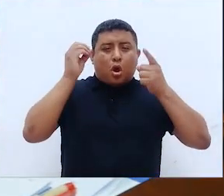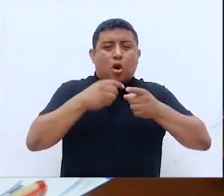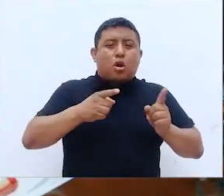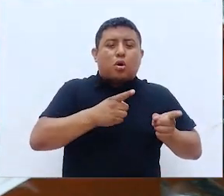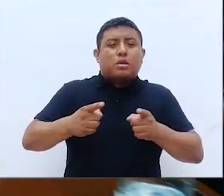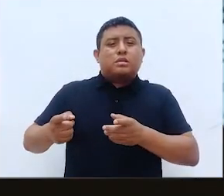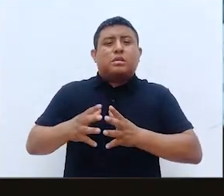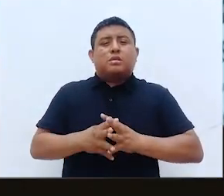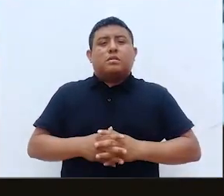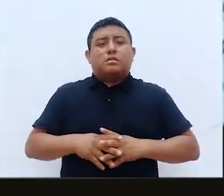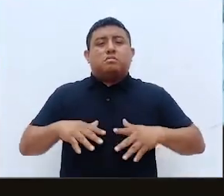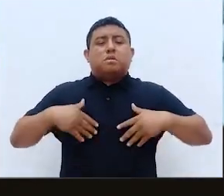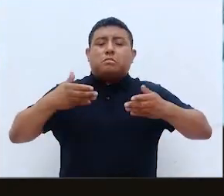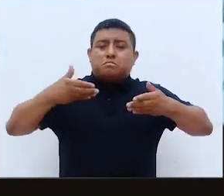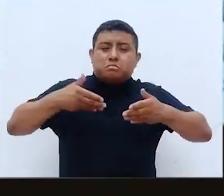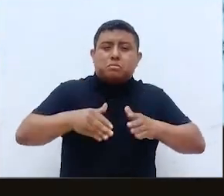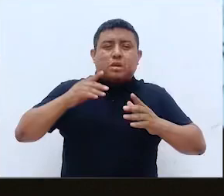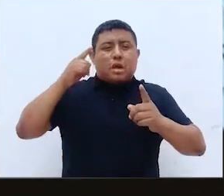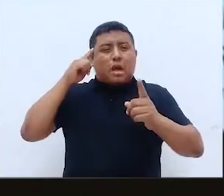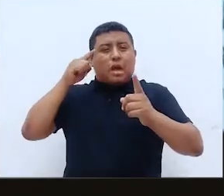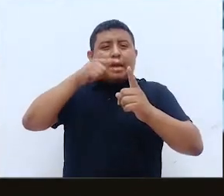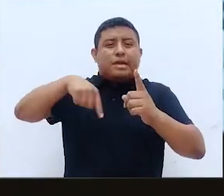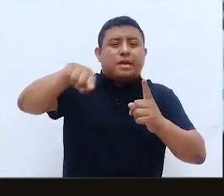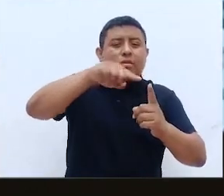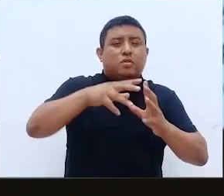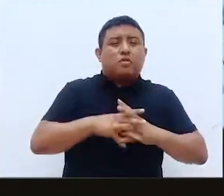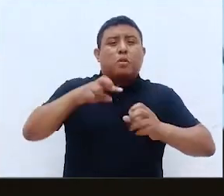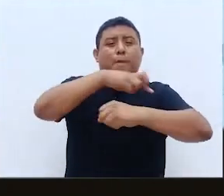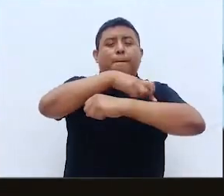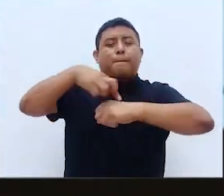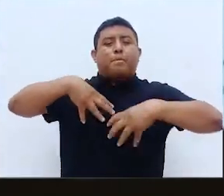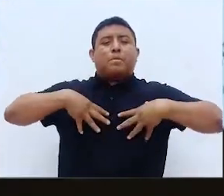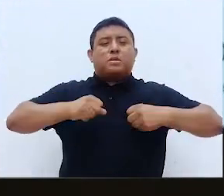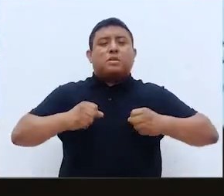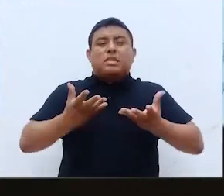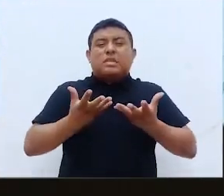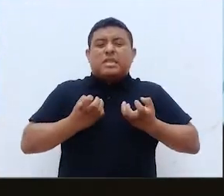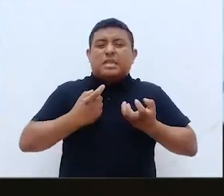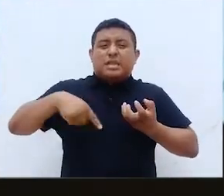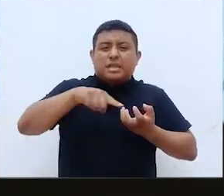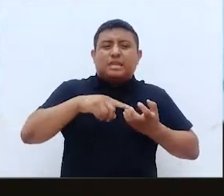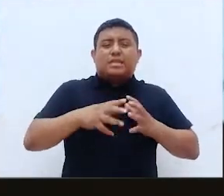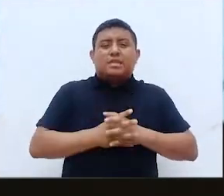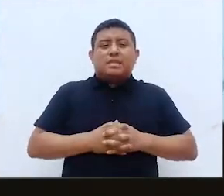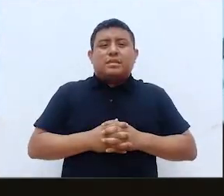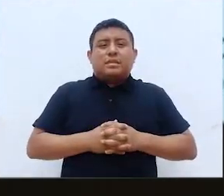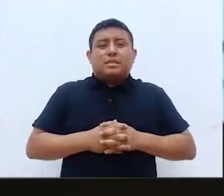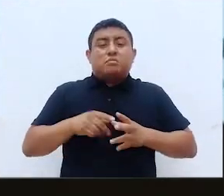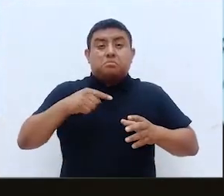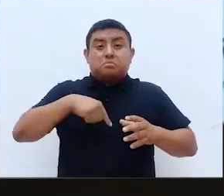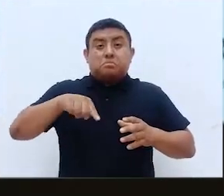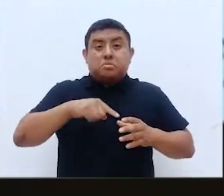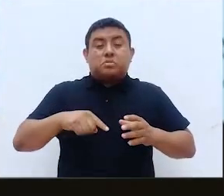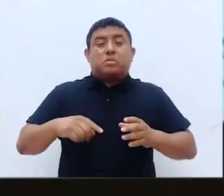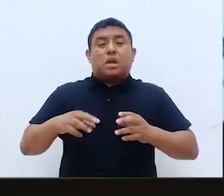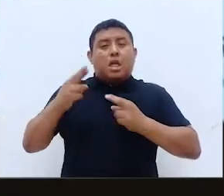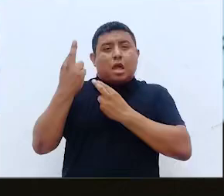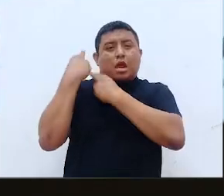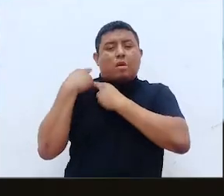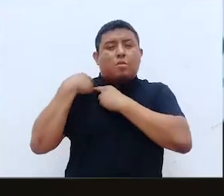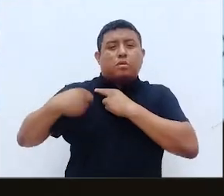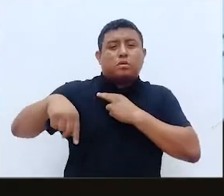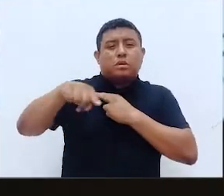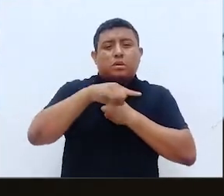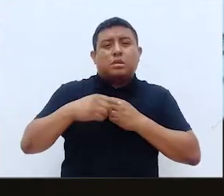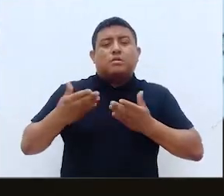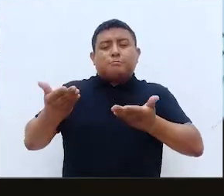organizando, nos debe permitir llegar a los profesionales que tienen que ver justamente con la